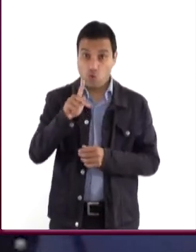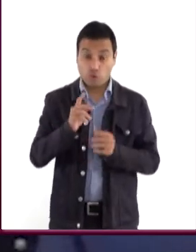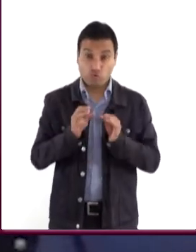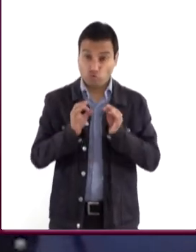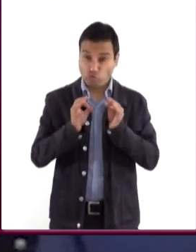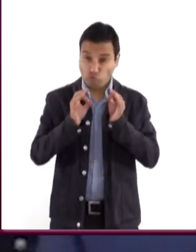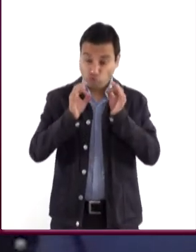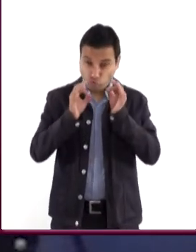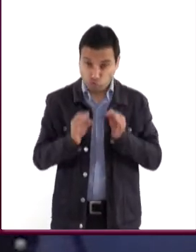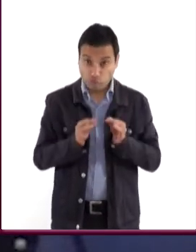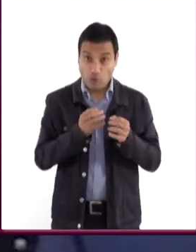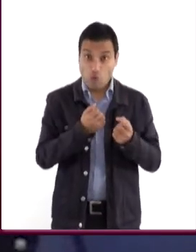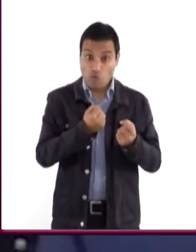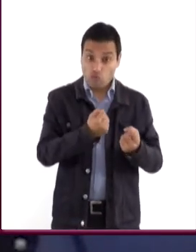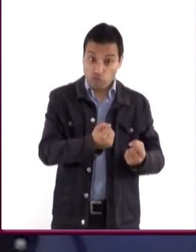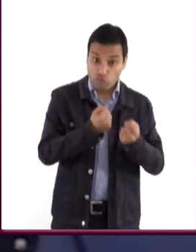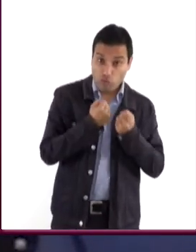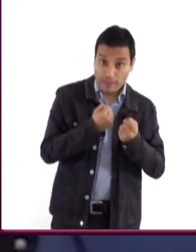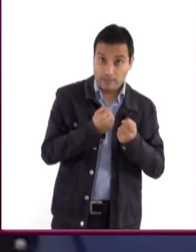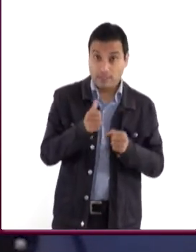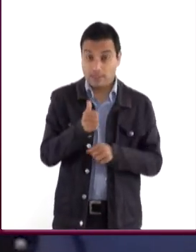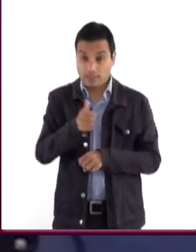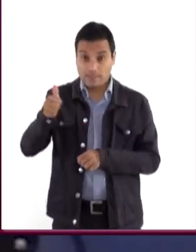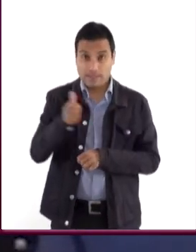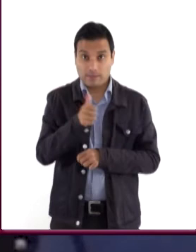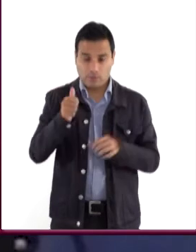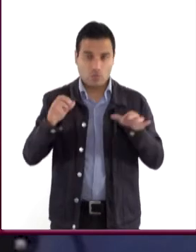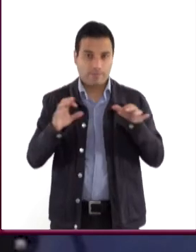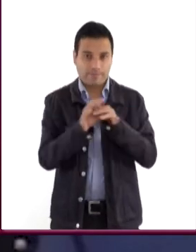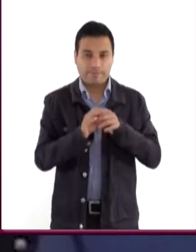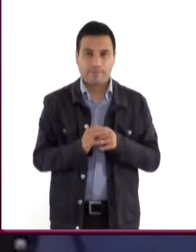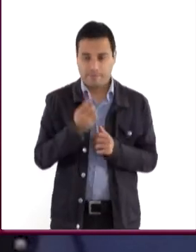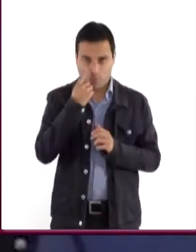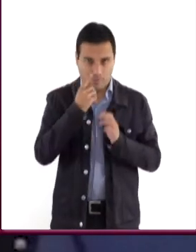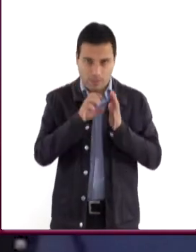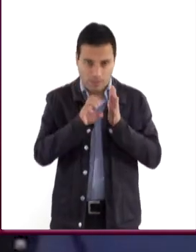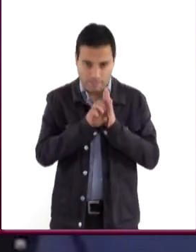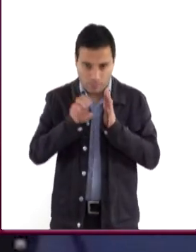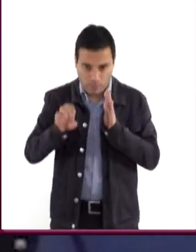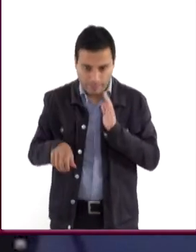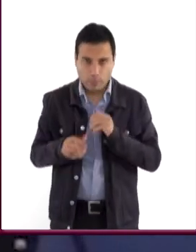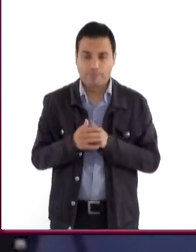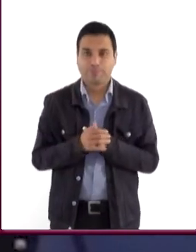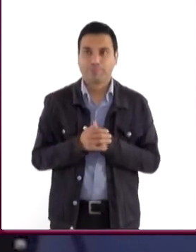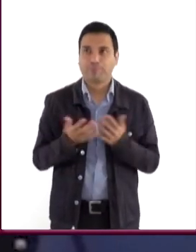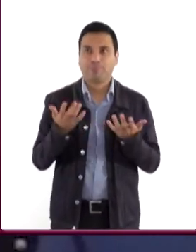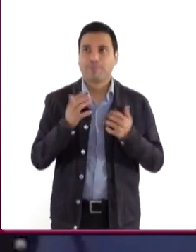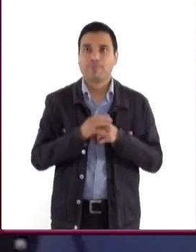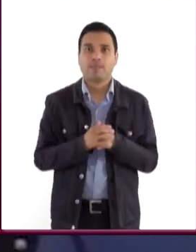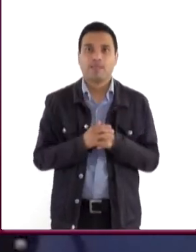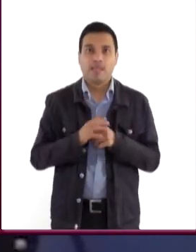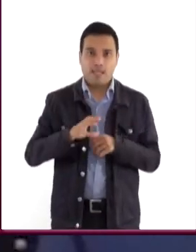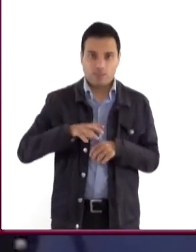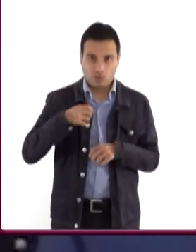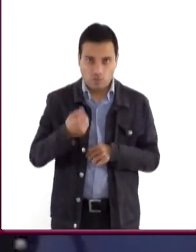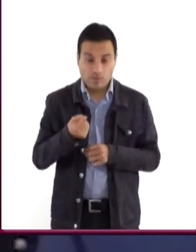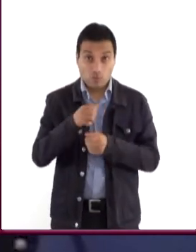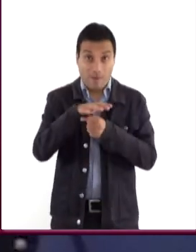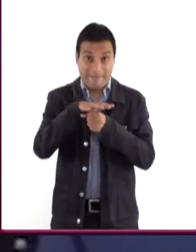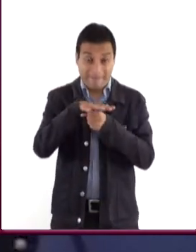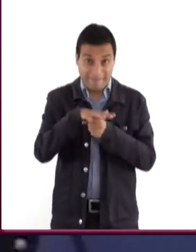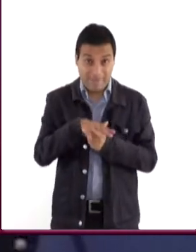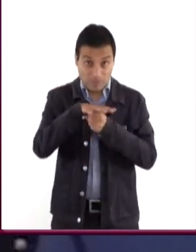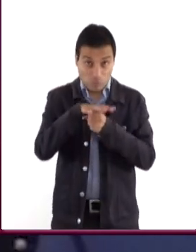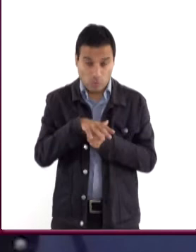está relacionando la fuerza y el desplazamiento. Pero en el caso, por ejemplo, del esfuerzo y la presión,